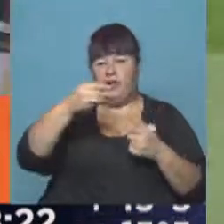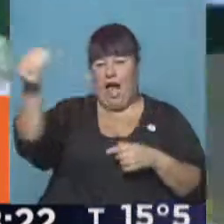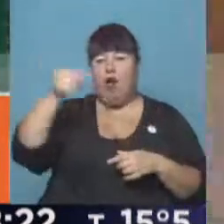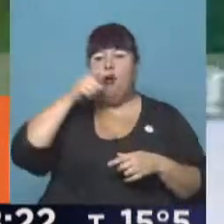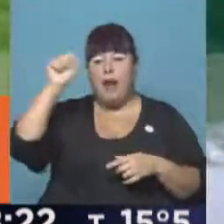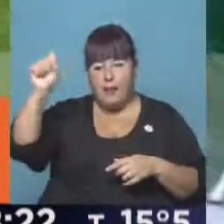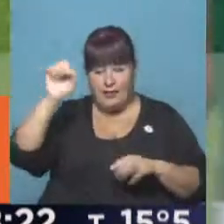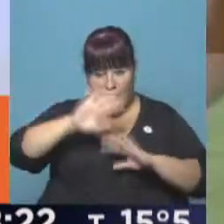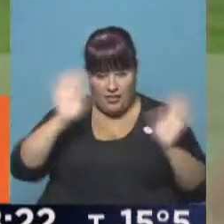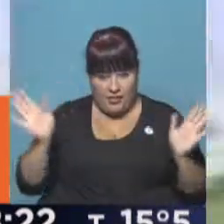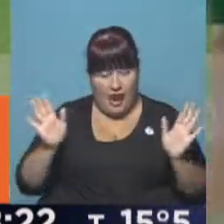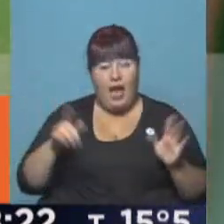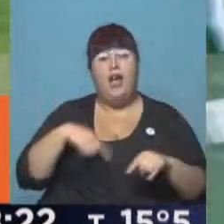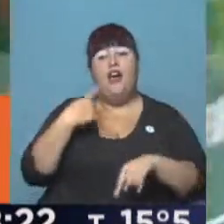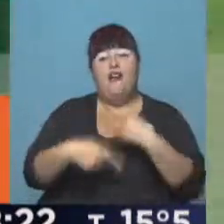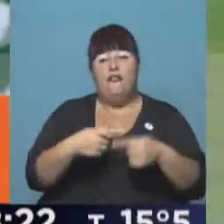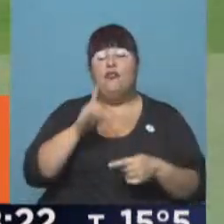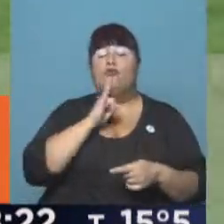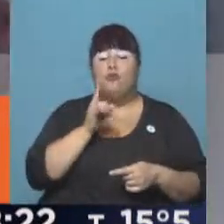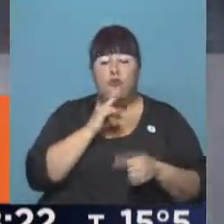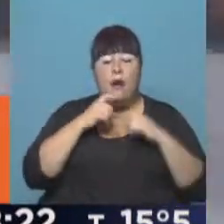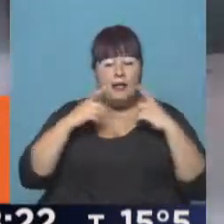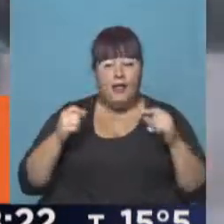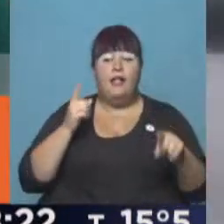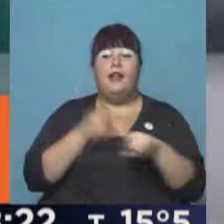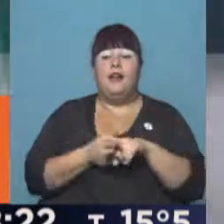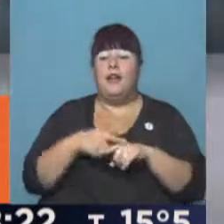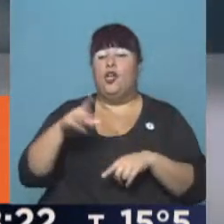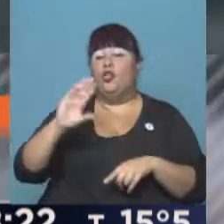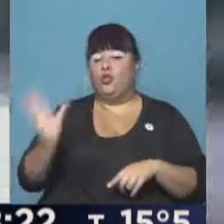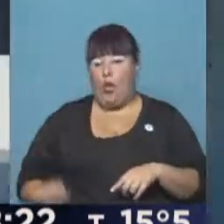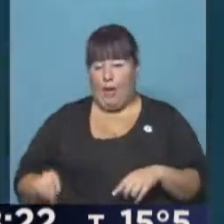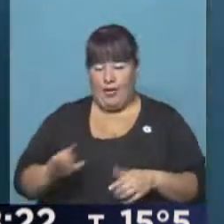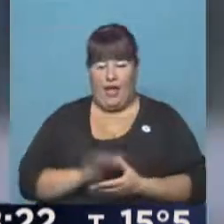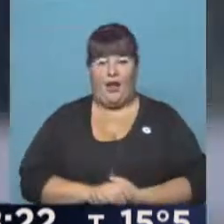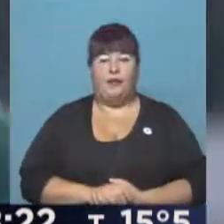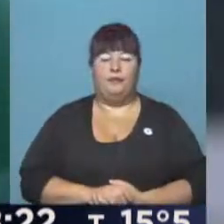a la Copa Libertadores de América, y su continuidad, Tucumán jugará la Sudamericana.